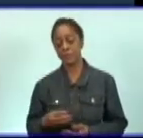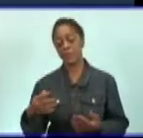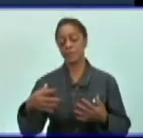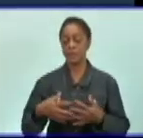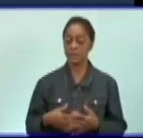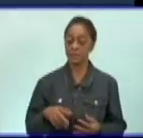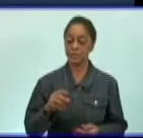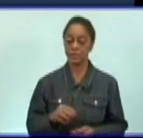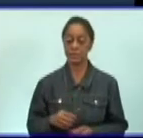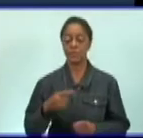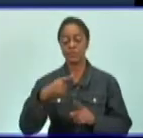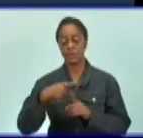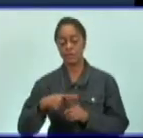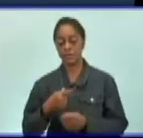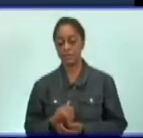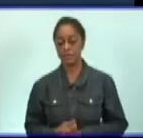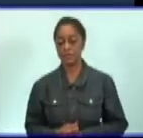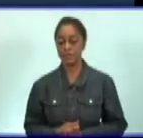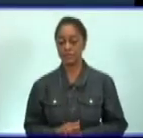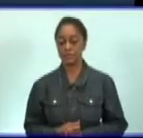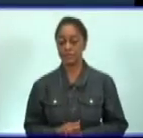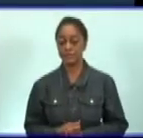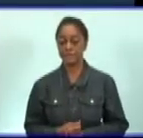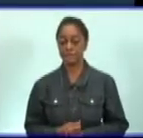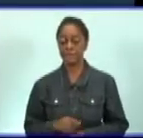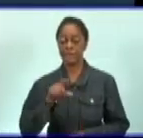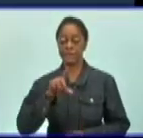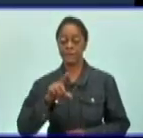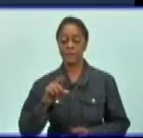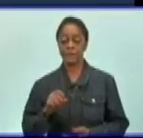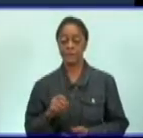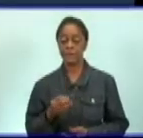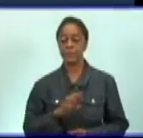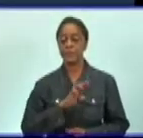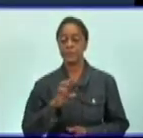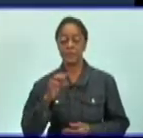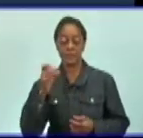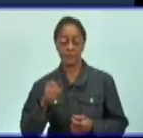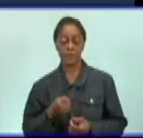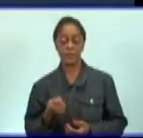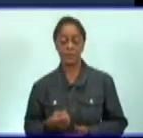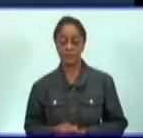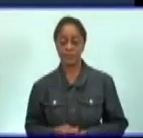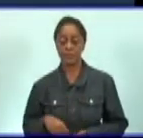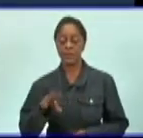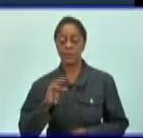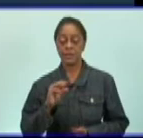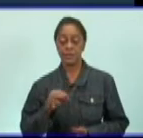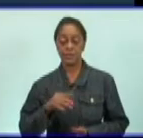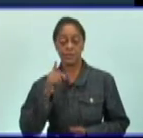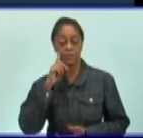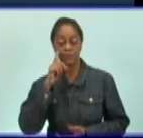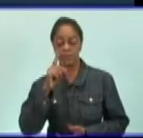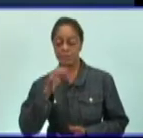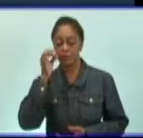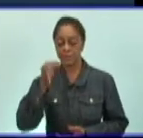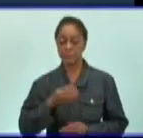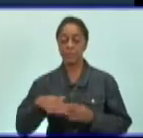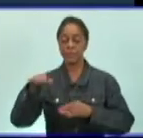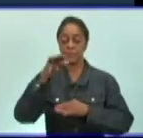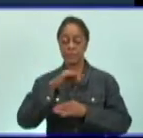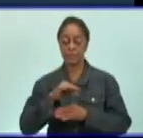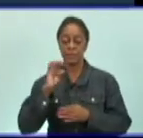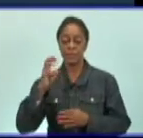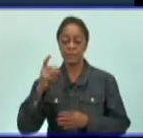asociativa de la adición. Y por último, una recomendación Observa siempre el sobrepaso